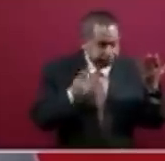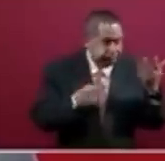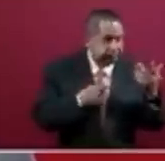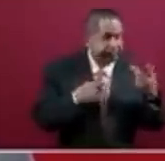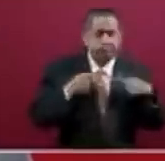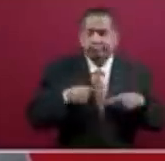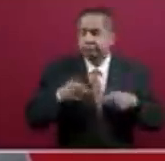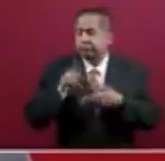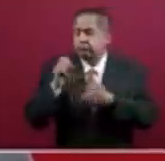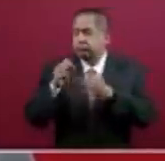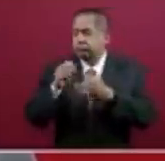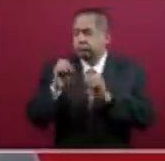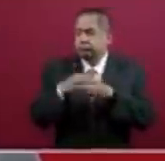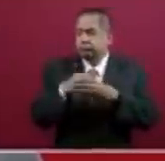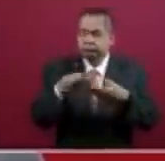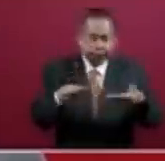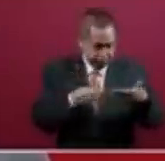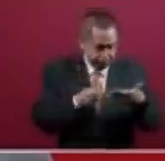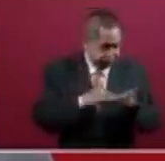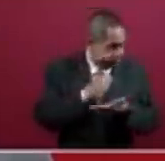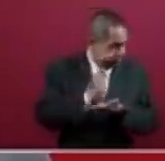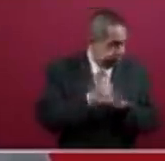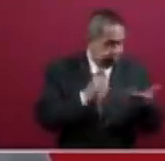recibiendo oficios,